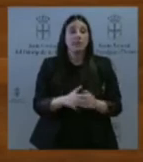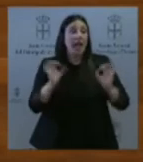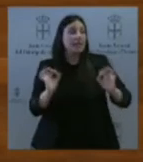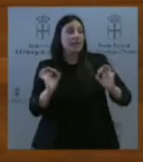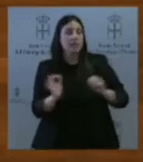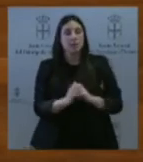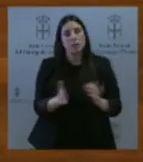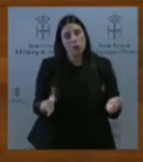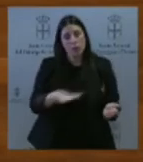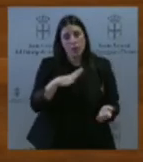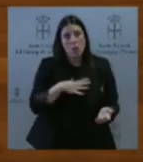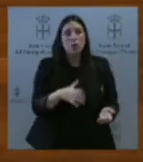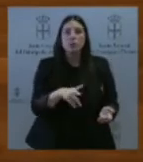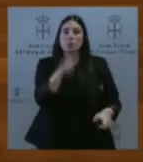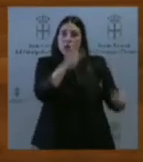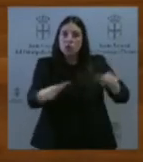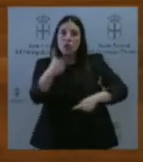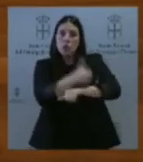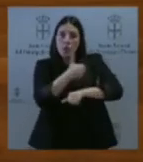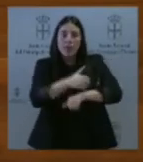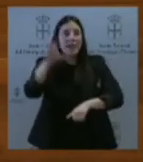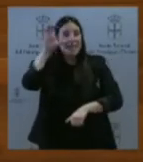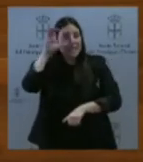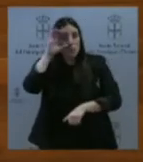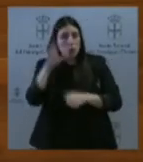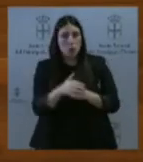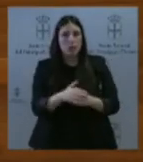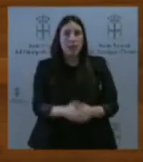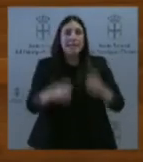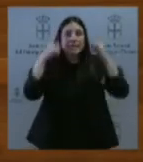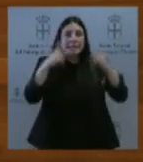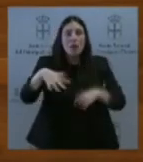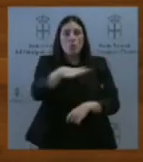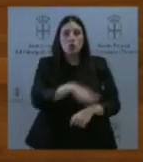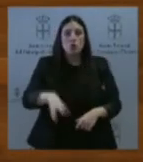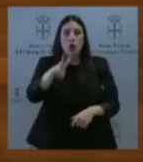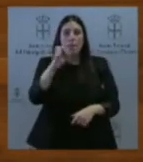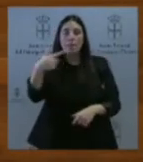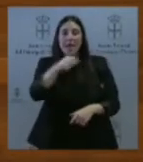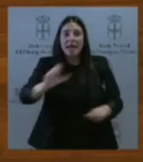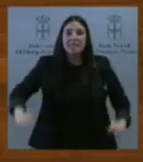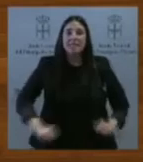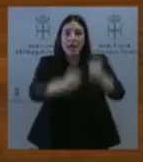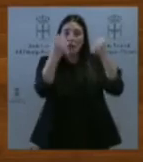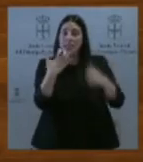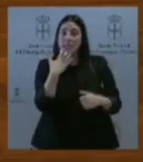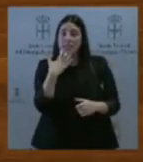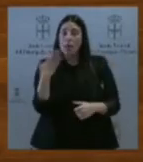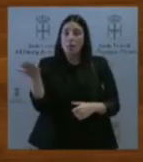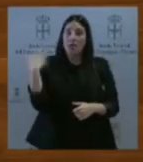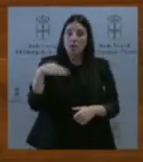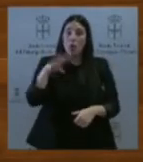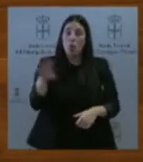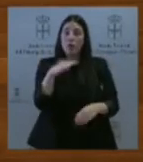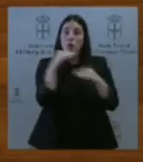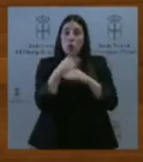a esta ciudad. Vamos a intentar salvar La Vega, consejera. Y si el 4 de octubre pasado le pedí que fuera valiente, ahora lo que le pido es que sea